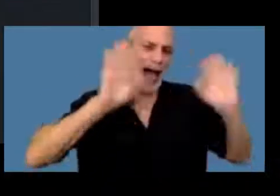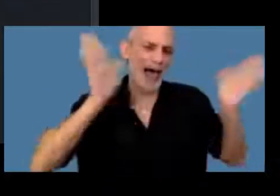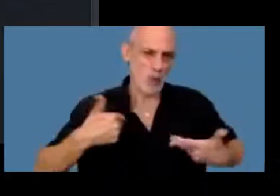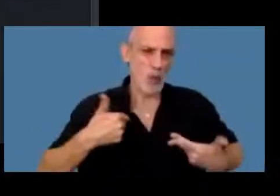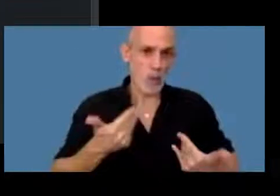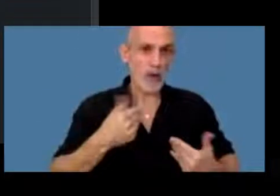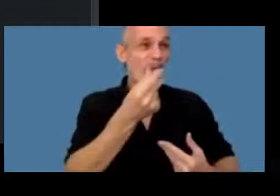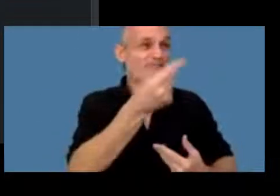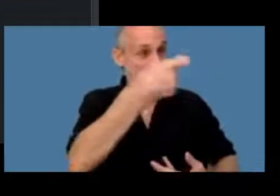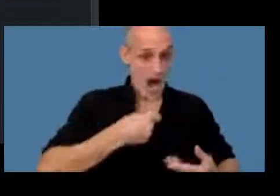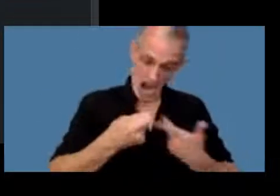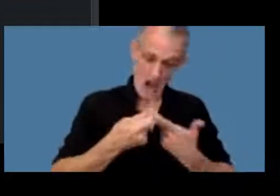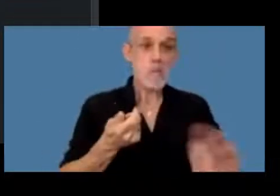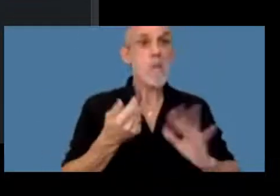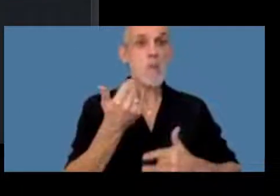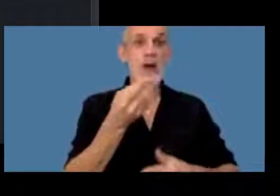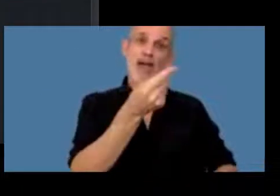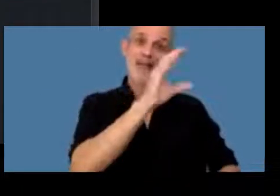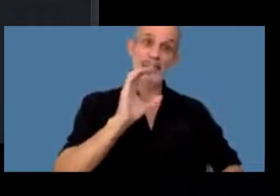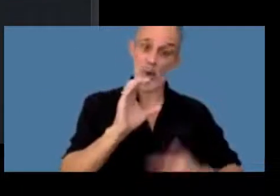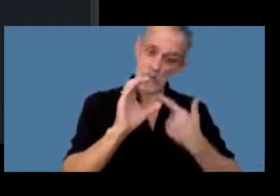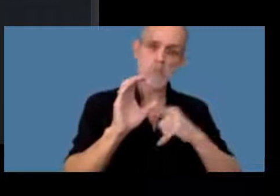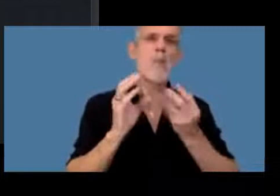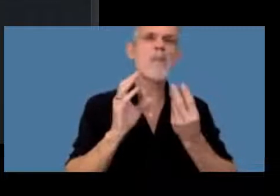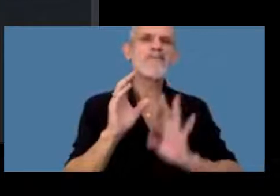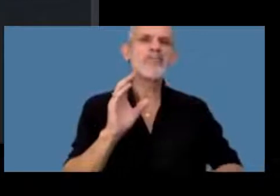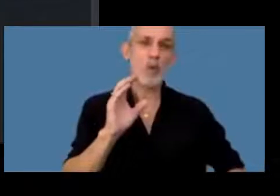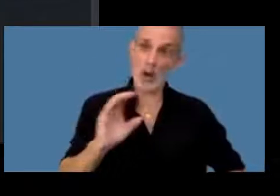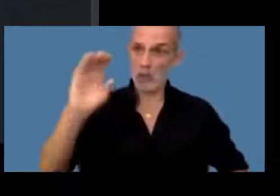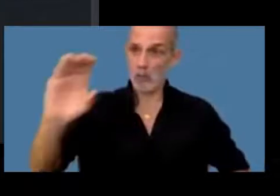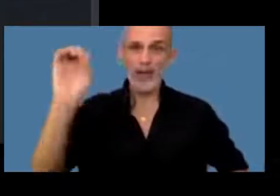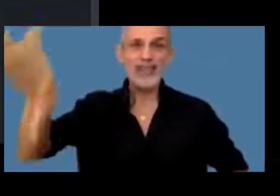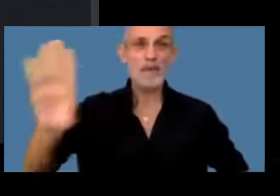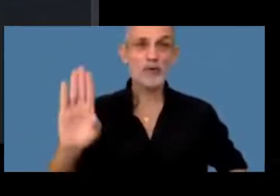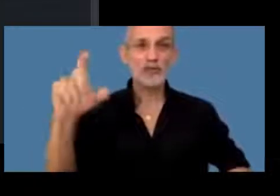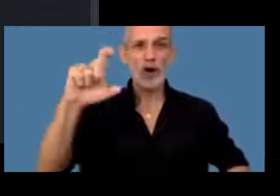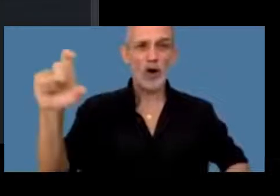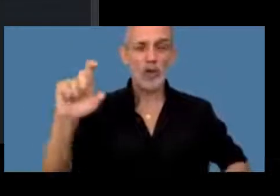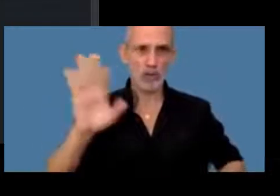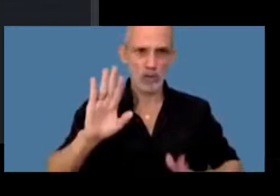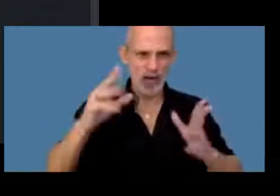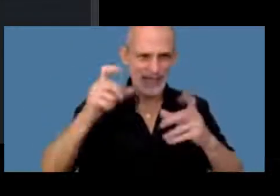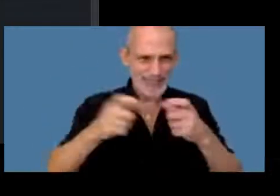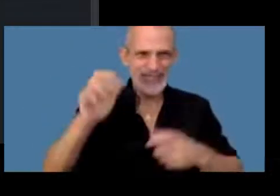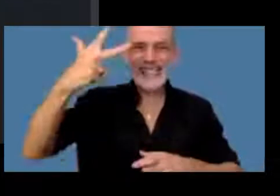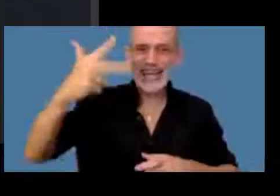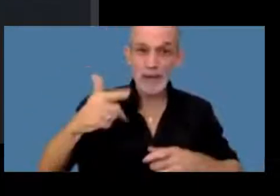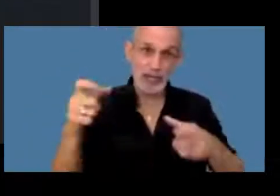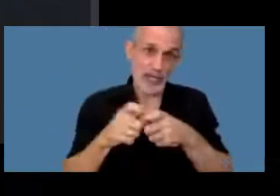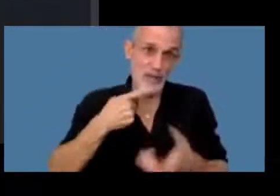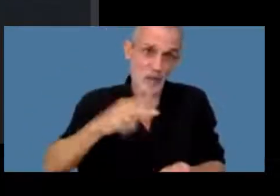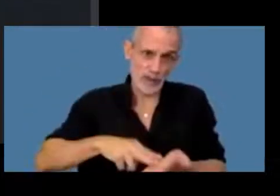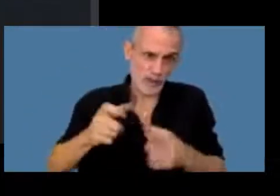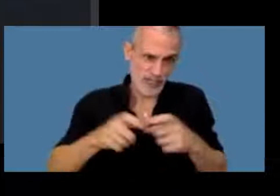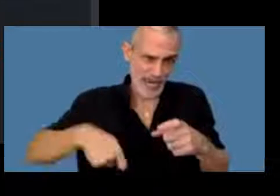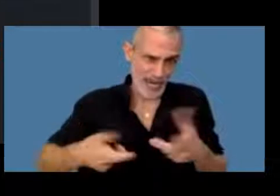la ley de anti-evasión? Sí, me lo permite, digamos. Pero a pesar de que me lo permite, tengo que pagar impuesto al cheque, dice, digamos, ¿no es cierto? Por más